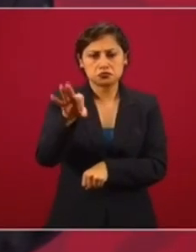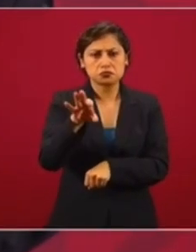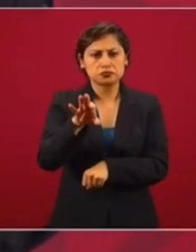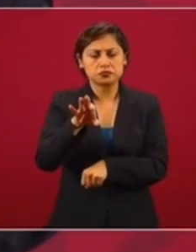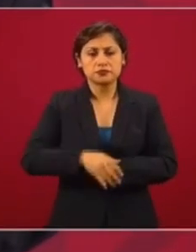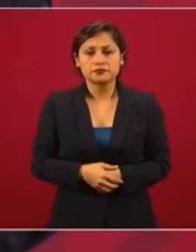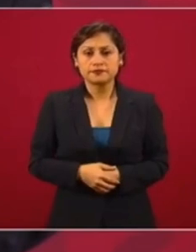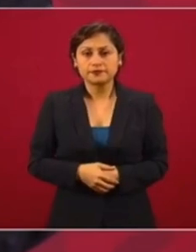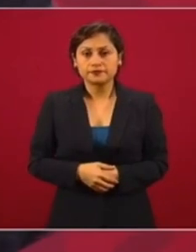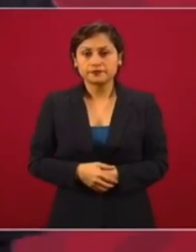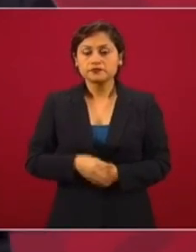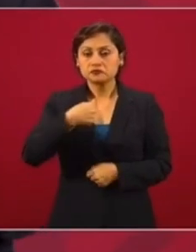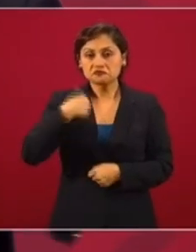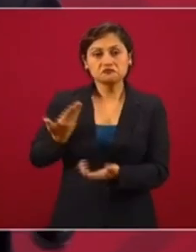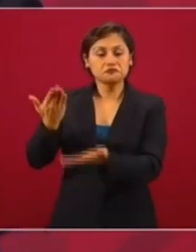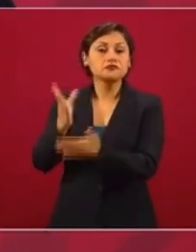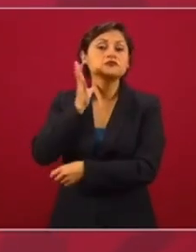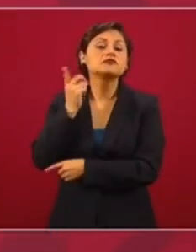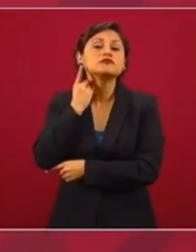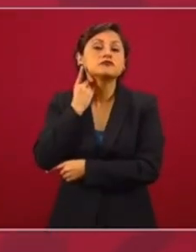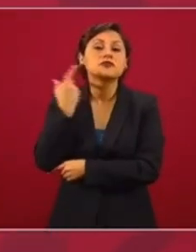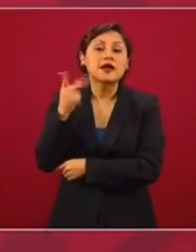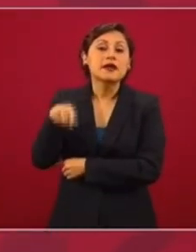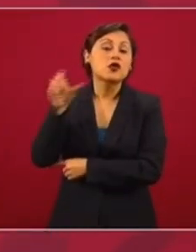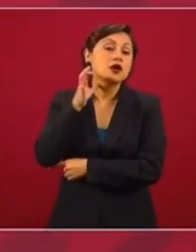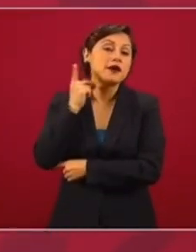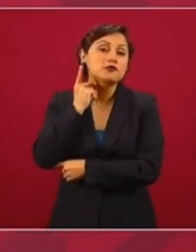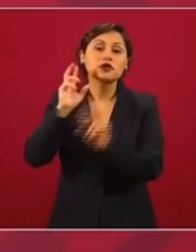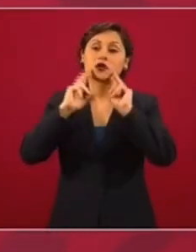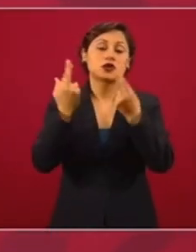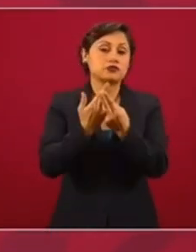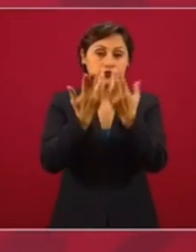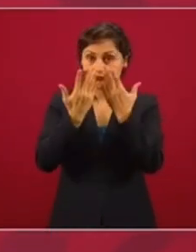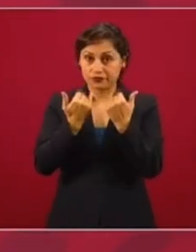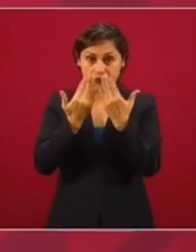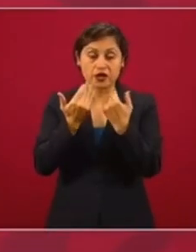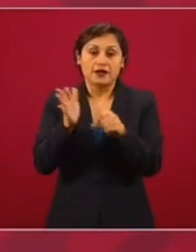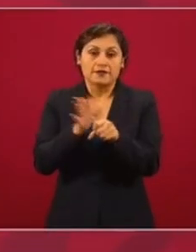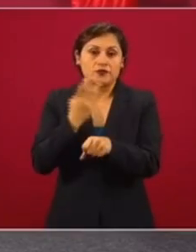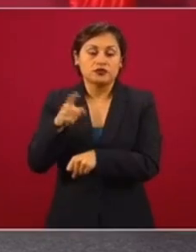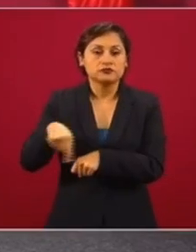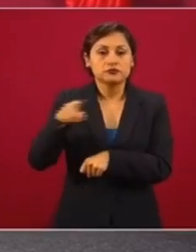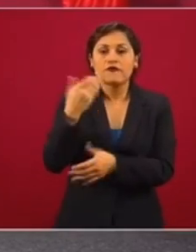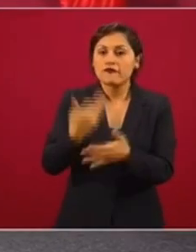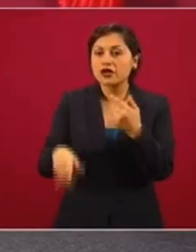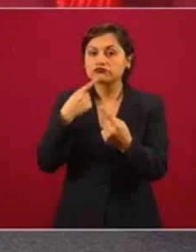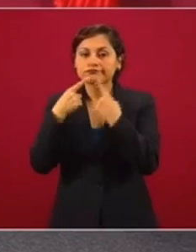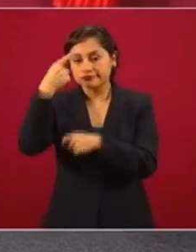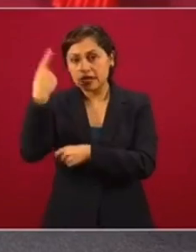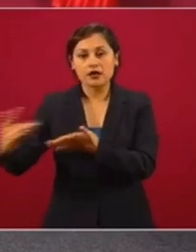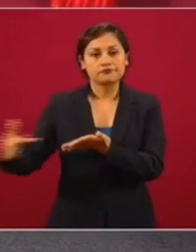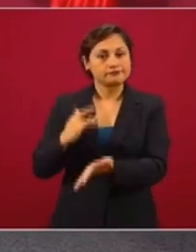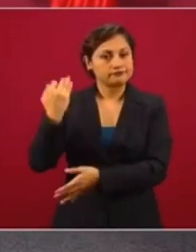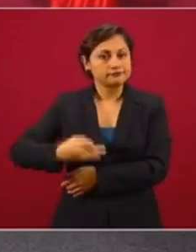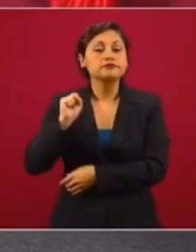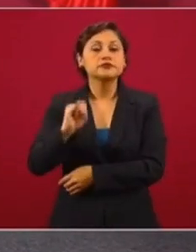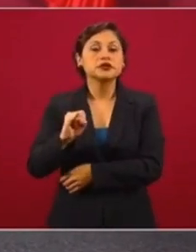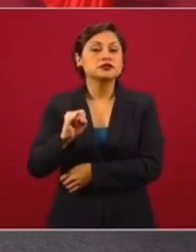Estoy solicitando a la Cámara de Diputados, lo que pasa es que no han sesionado, el que nos apoyen, permitiéndonos